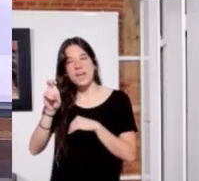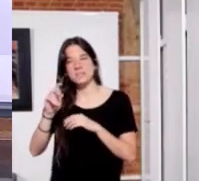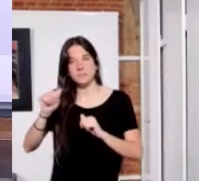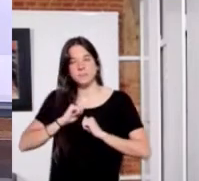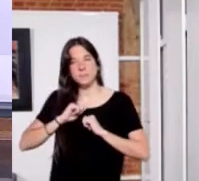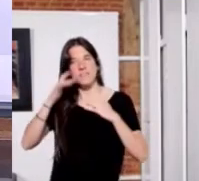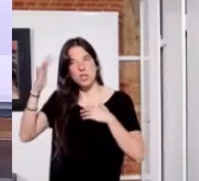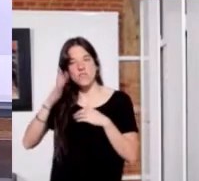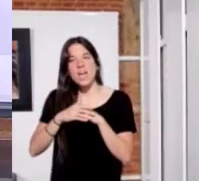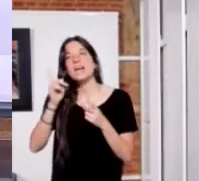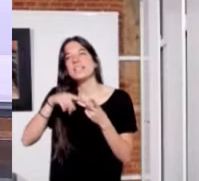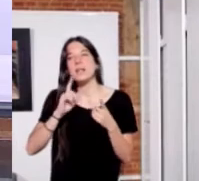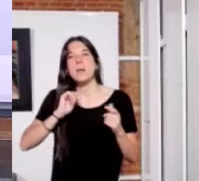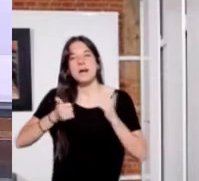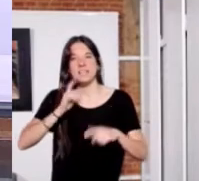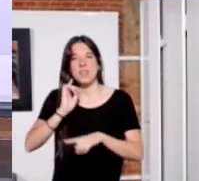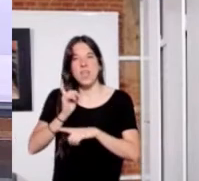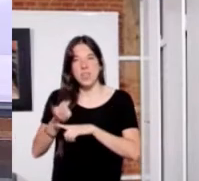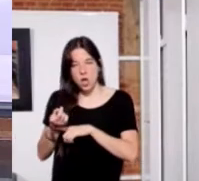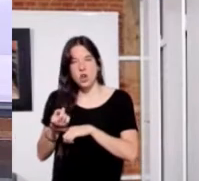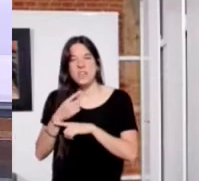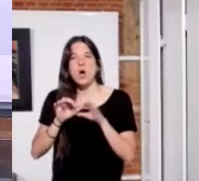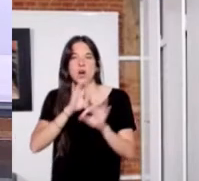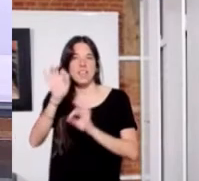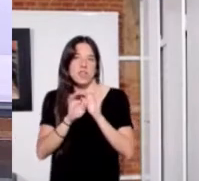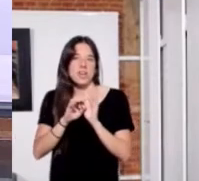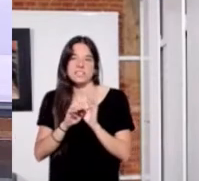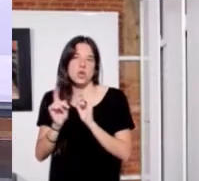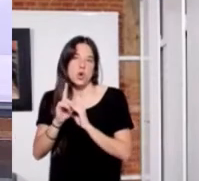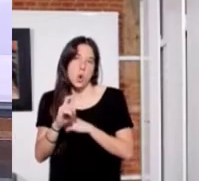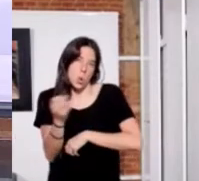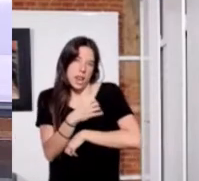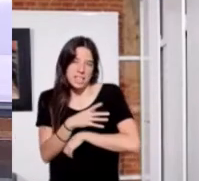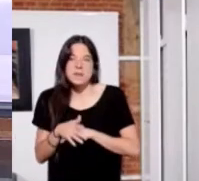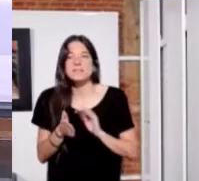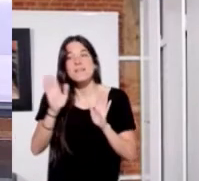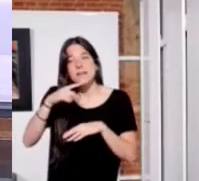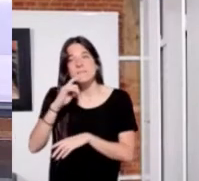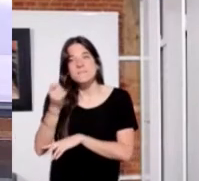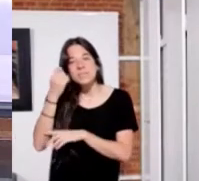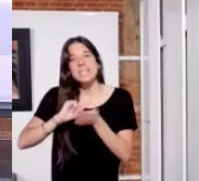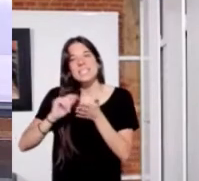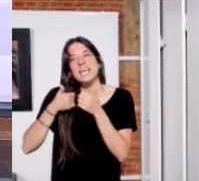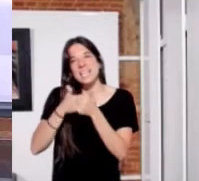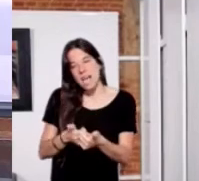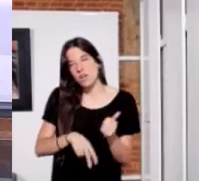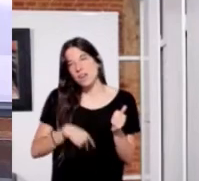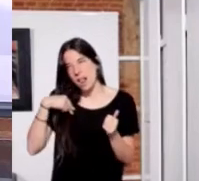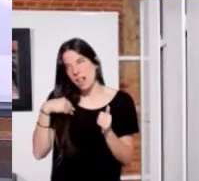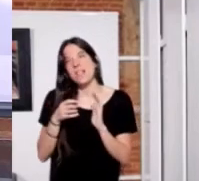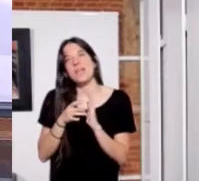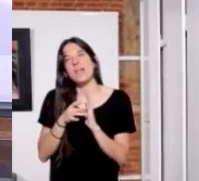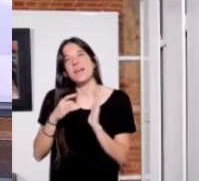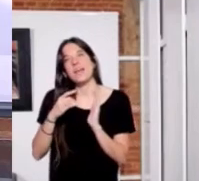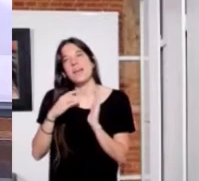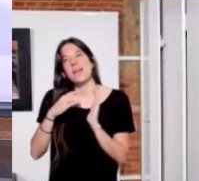Gestión Directiva de Organizaciones No Lucrativas. Eso le ha llevado pues, a haber sido secretario general de Caritas Española,